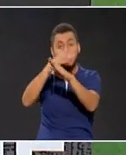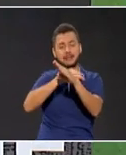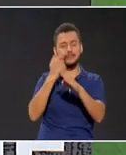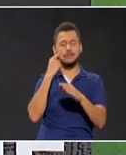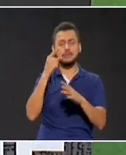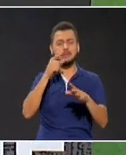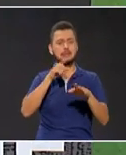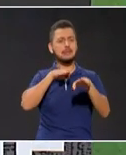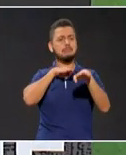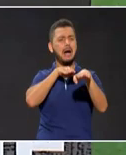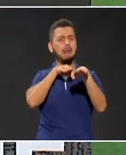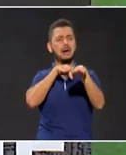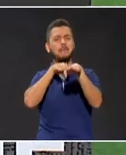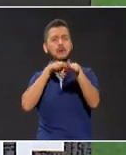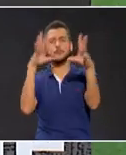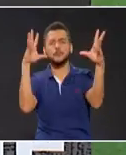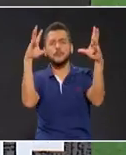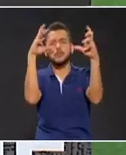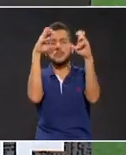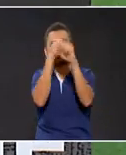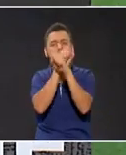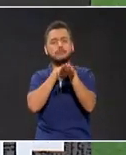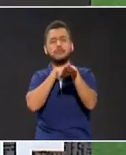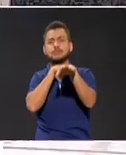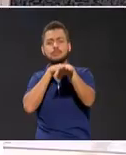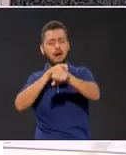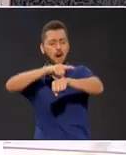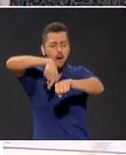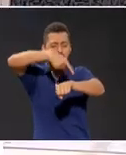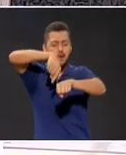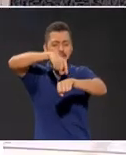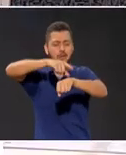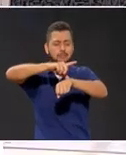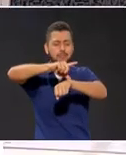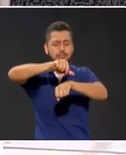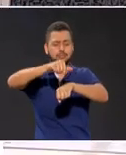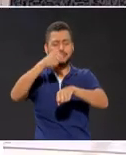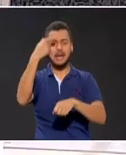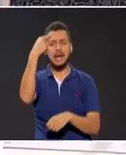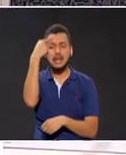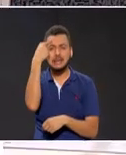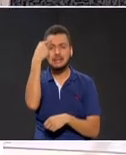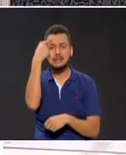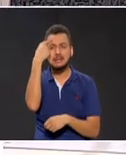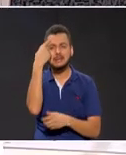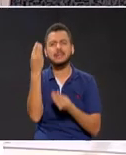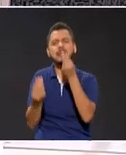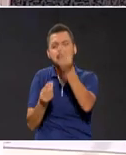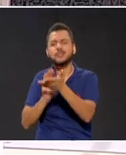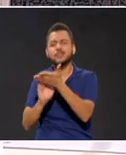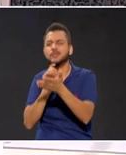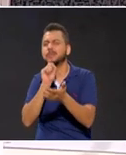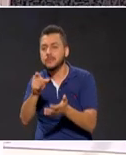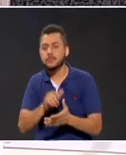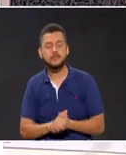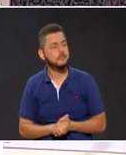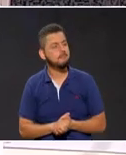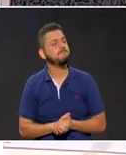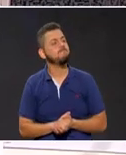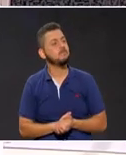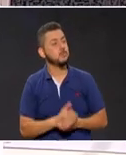que es más largo y más largo y más largo el taco. Lo que les decía ahora, crea una conciencia colectiva donde todos, entre todos